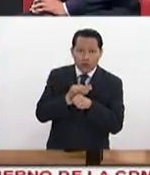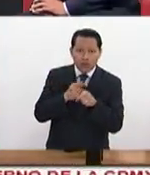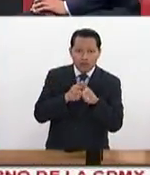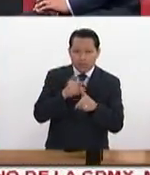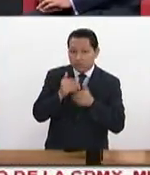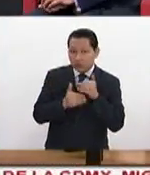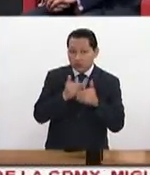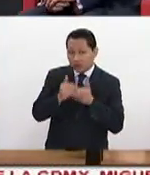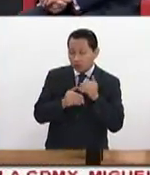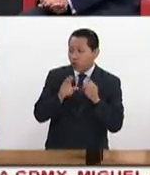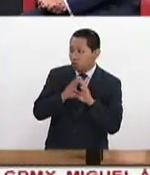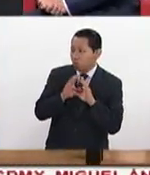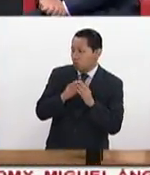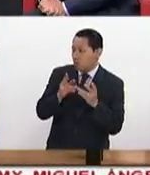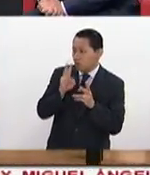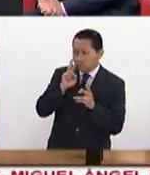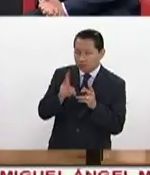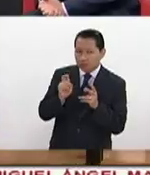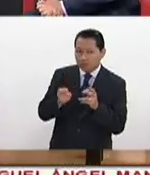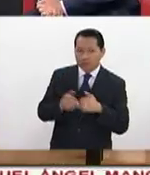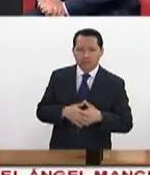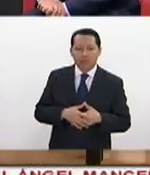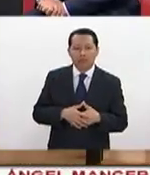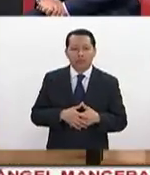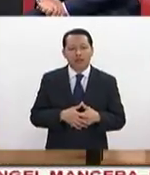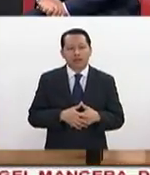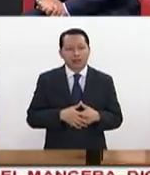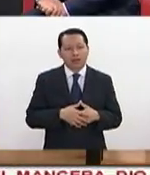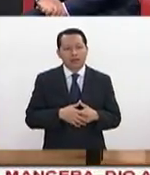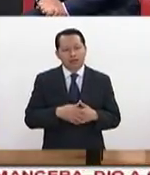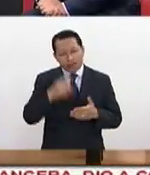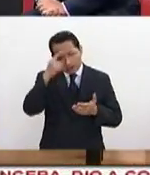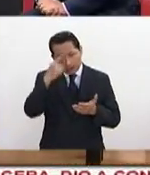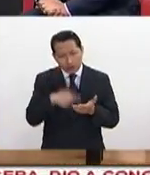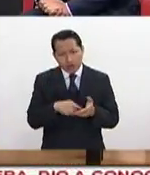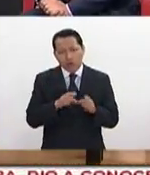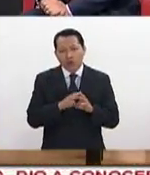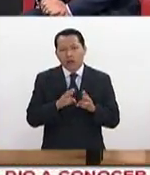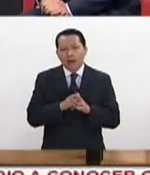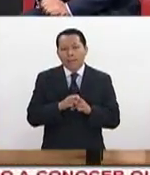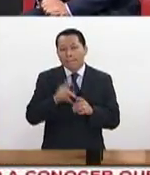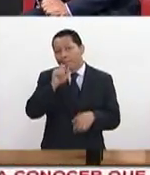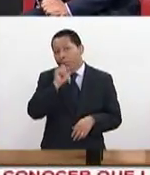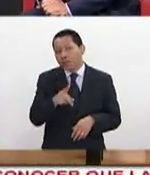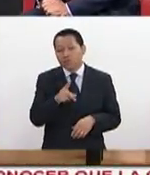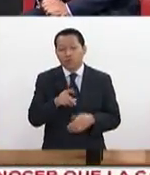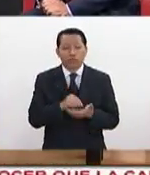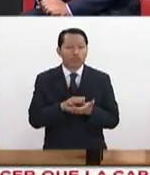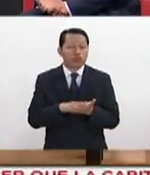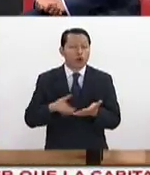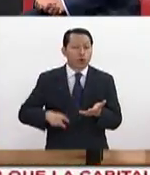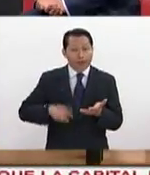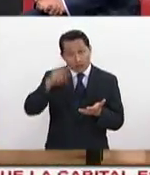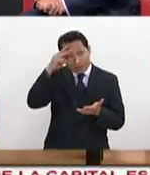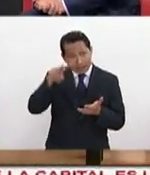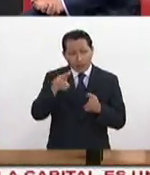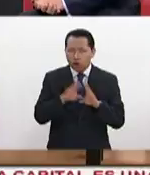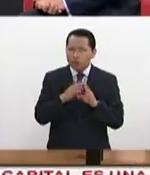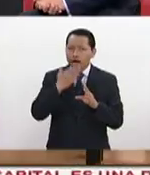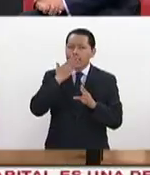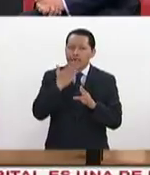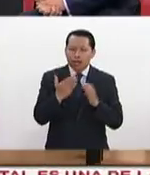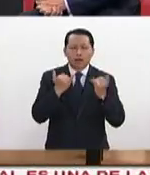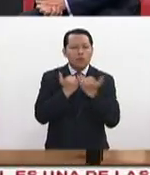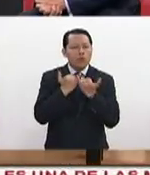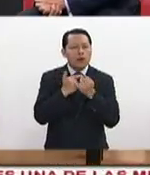proceso, ¿cómo lo has visto? Pues creo que la postura del gobierno mexicano ha sido correcta,